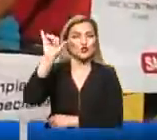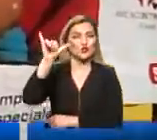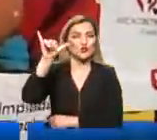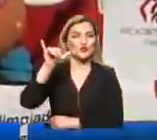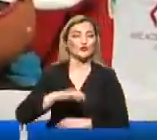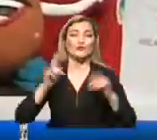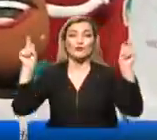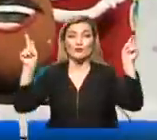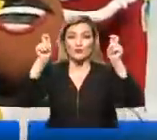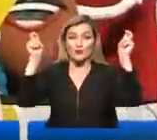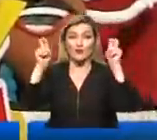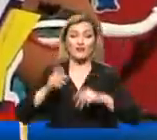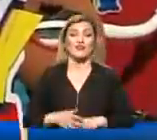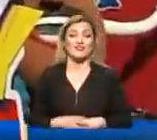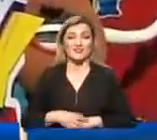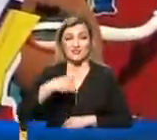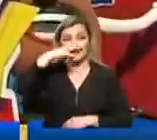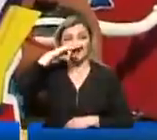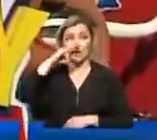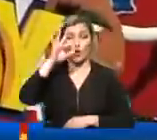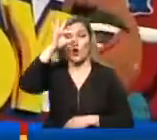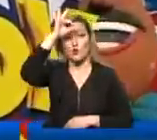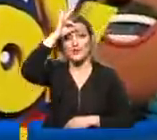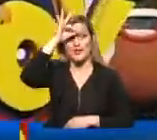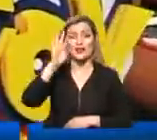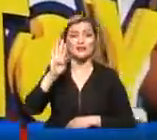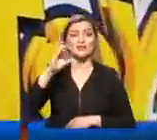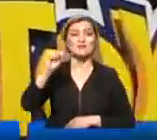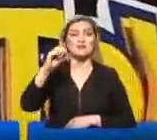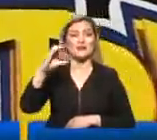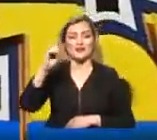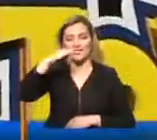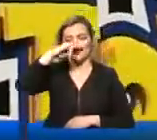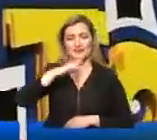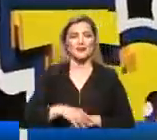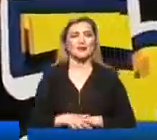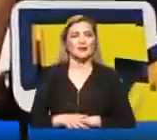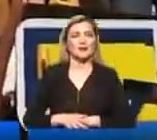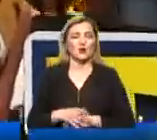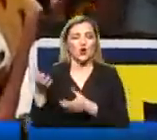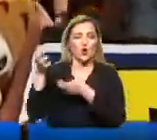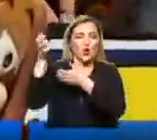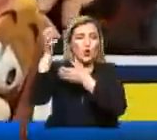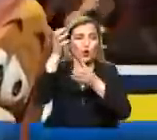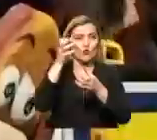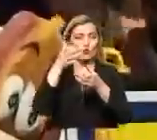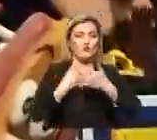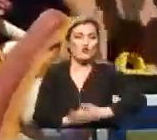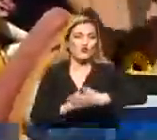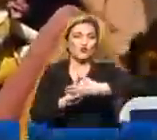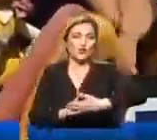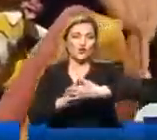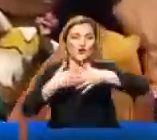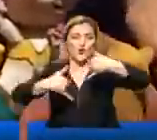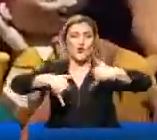están festejando aquí a los niños del Hospital Vaca Ortiz. Han venido con globos, con muñecos, con juegos, para